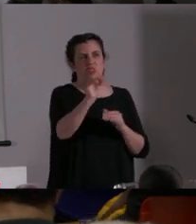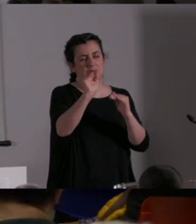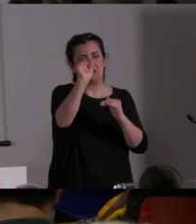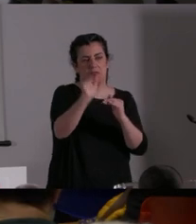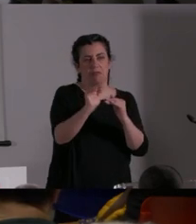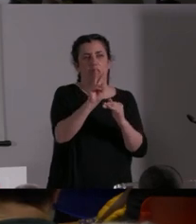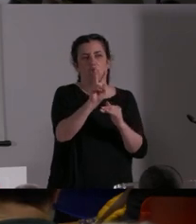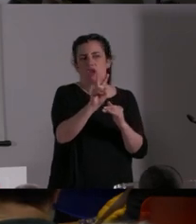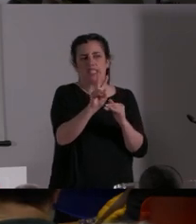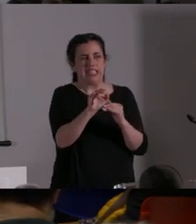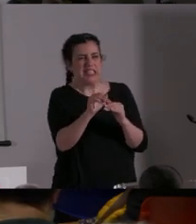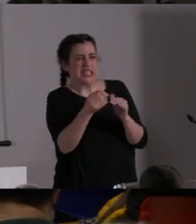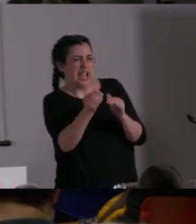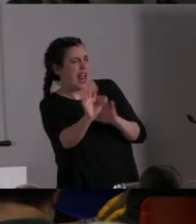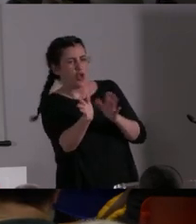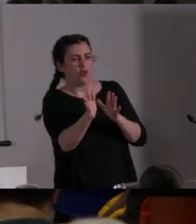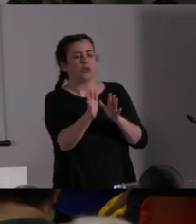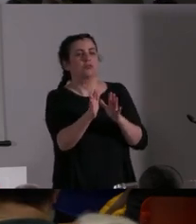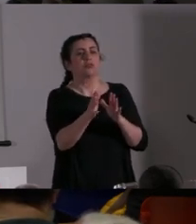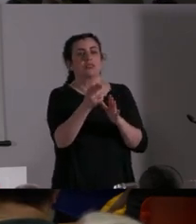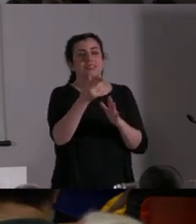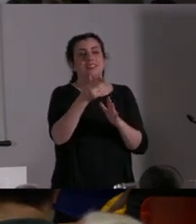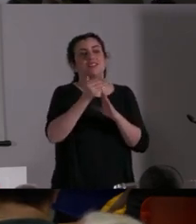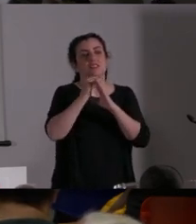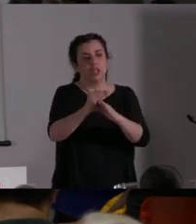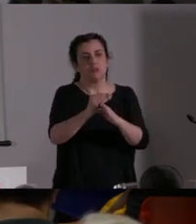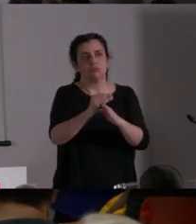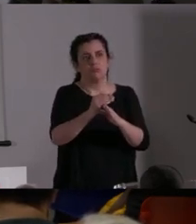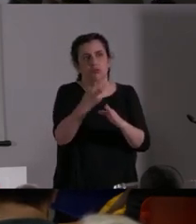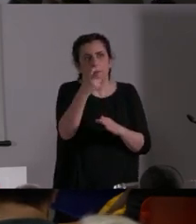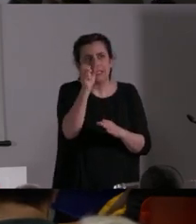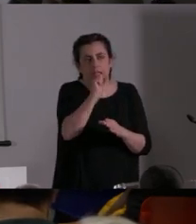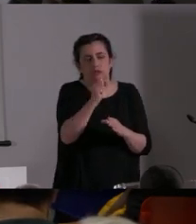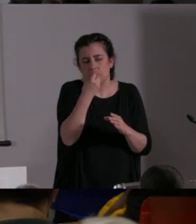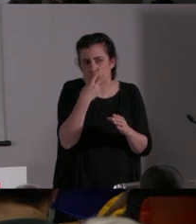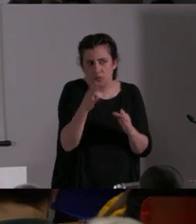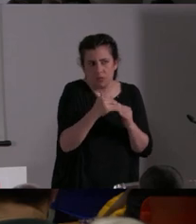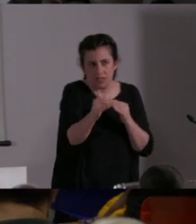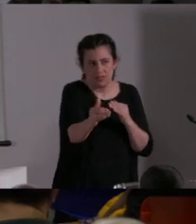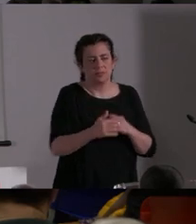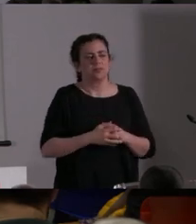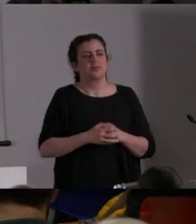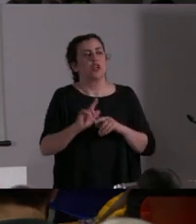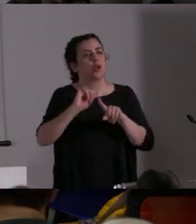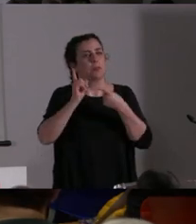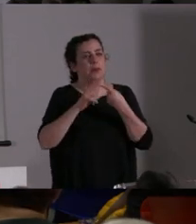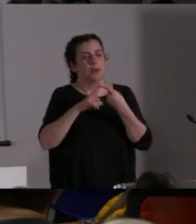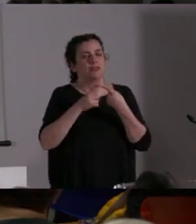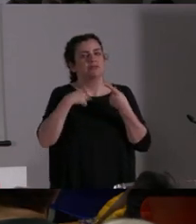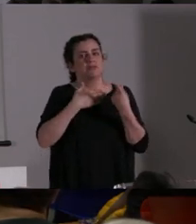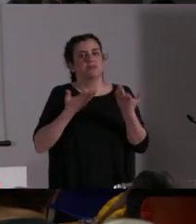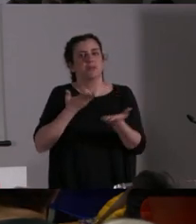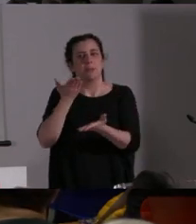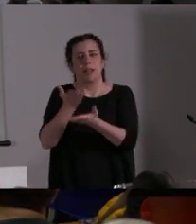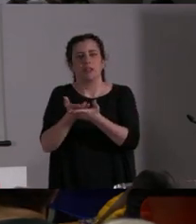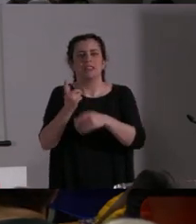fijo. Esto a 30 años, pues está muy bien realmente, ¿no? Entonces, la primera cuestión es que sí que hemos pedido también que pueda a medio y